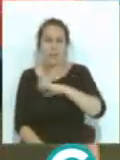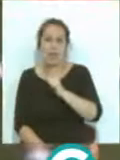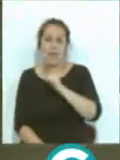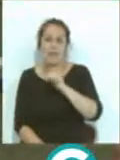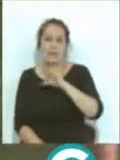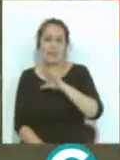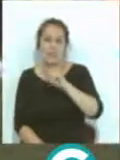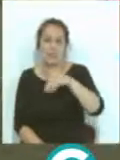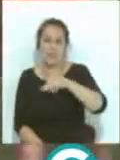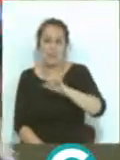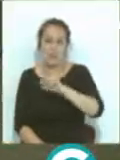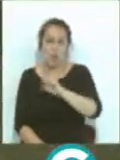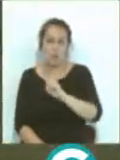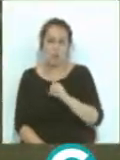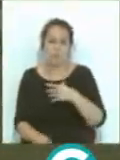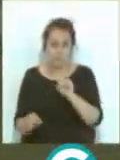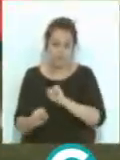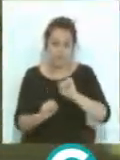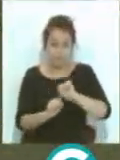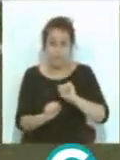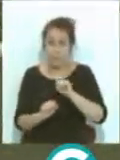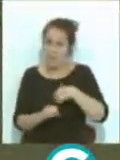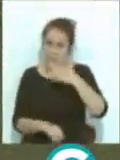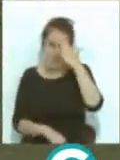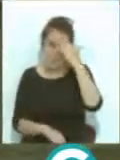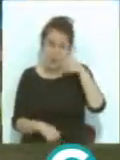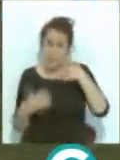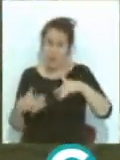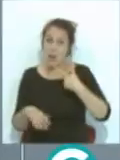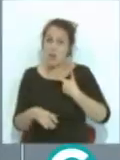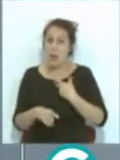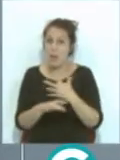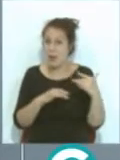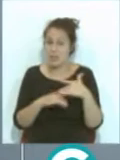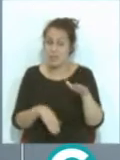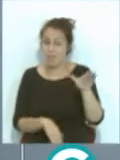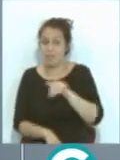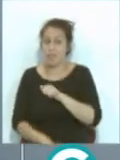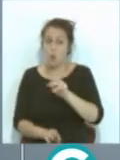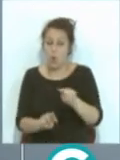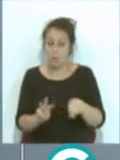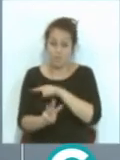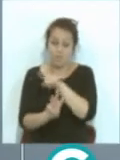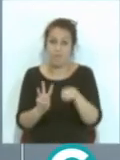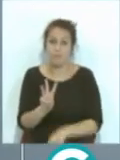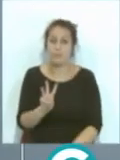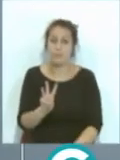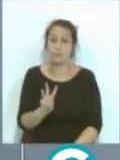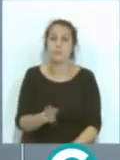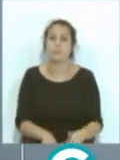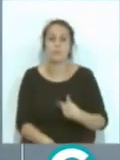la defensa del Real Madrid, que va a recuperar para el partido de este miércoles. Eso son, bueno, importantes